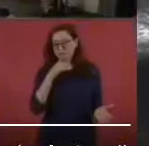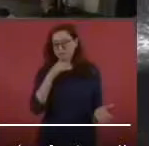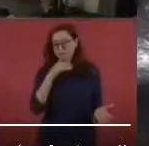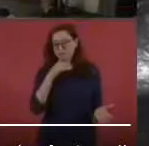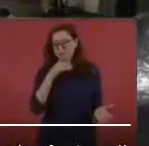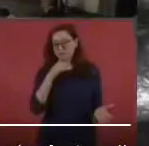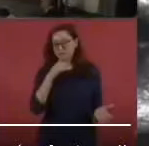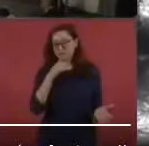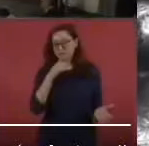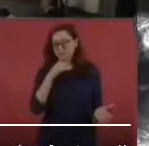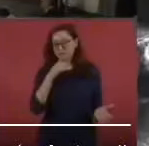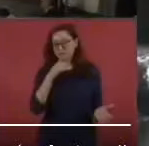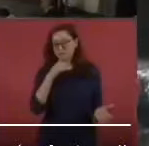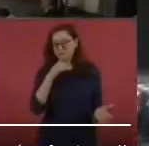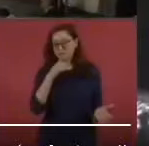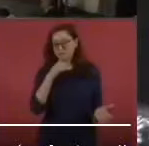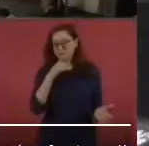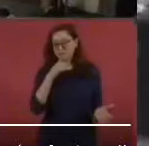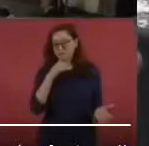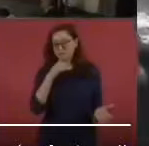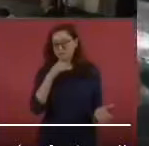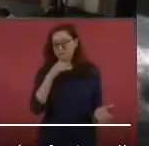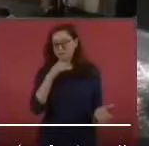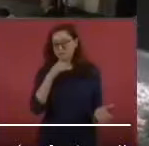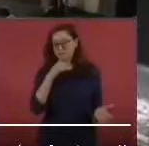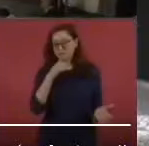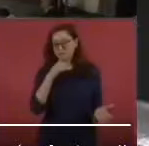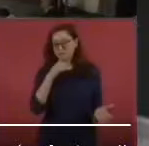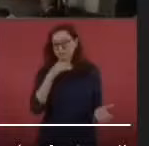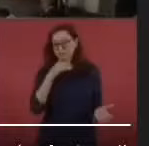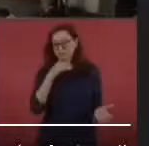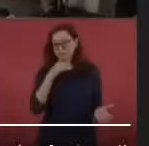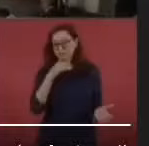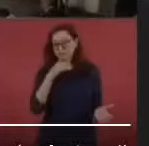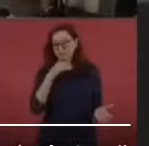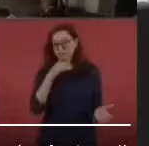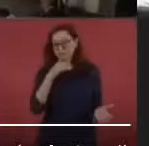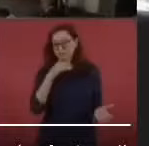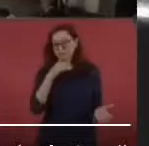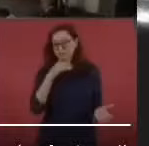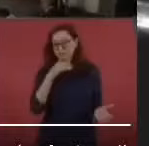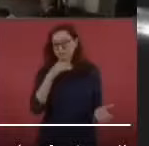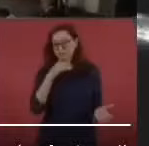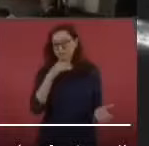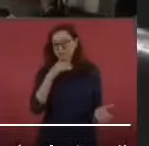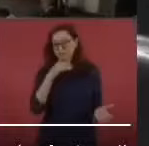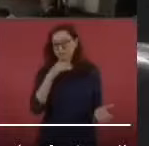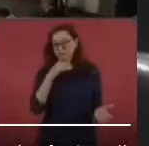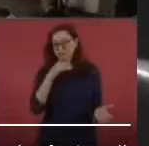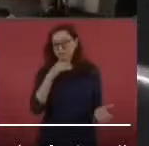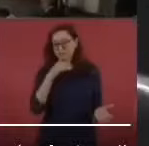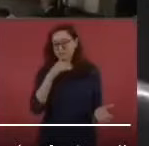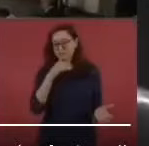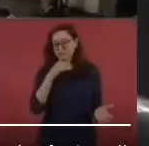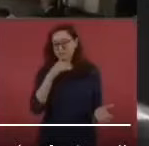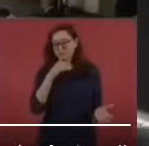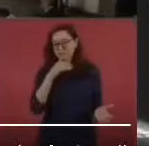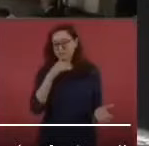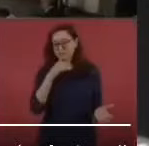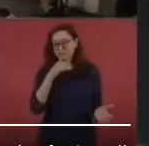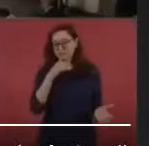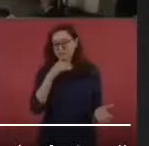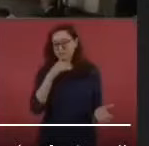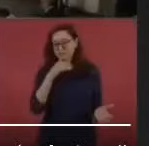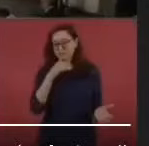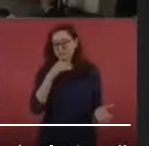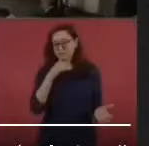estamos? Poderosísimo señor Don Abse, mi estimado Gustavo, ¿cómo estamos? Mi estimado Lalo, te mando un abrazote enorme, espero te encuentres muy bien, carnalazo. Gracias por estar por